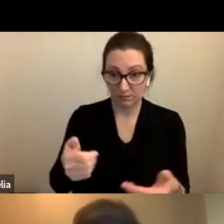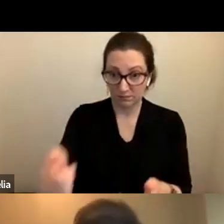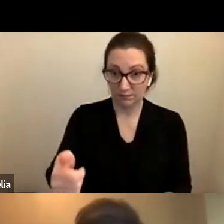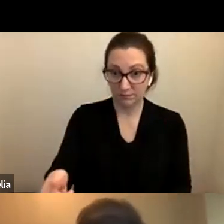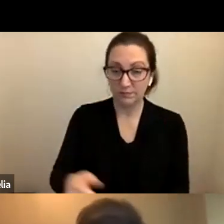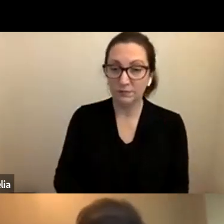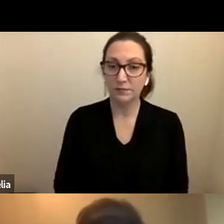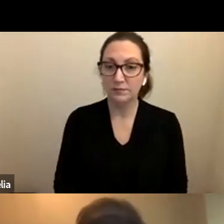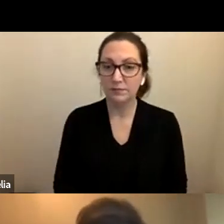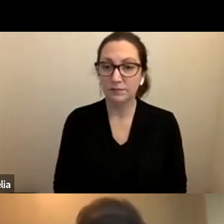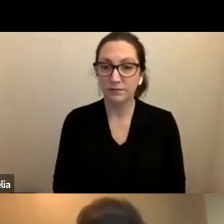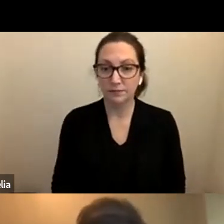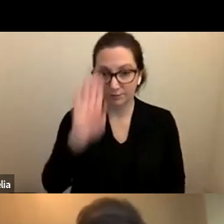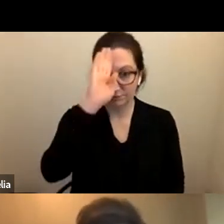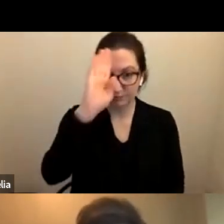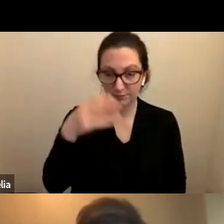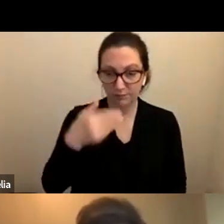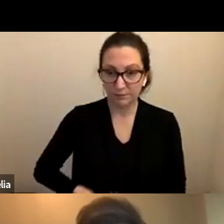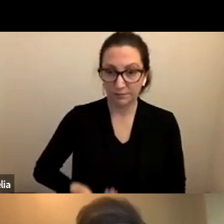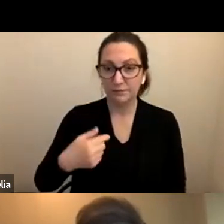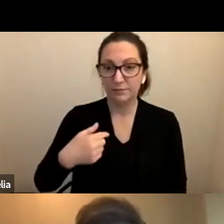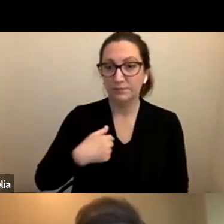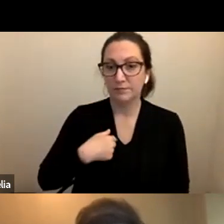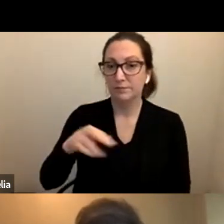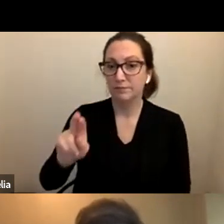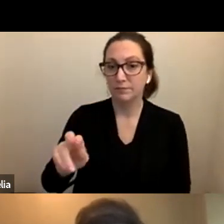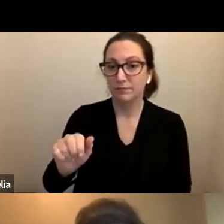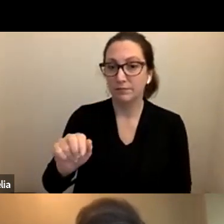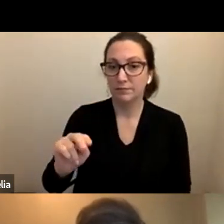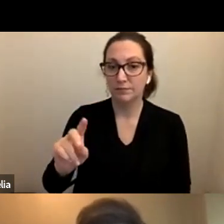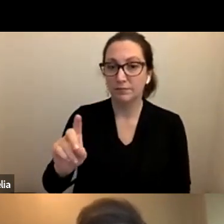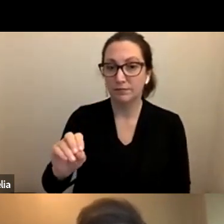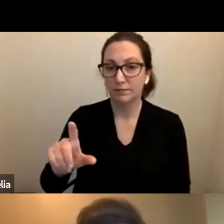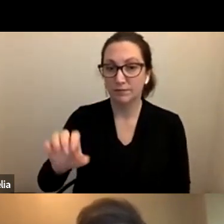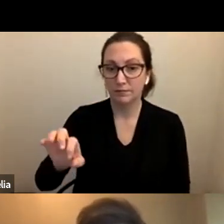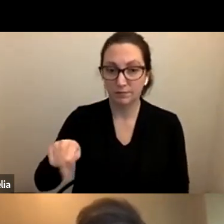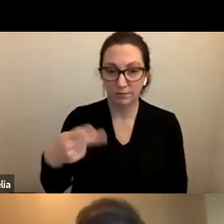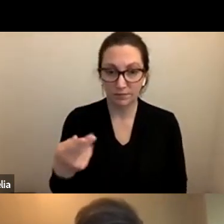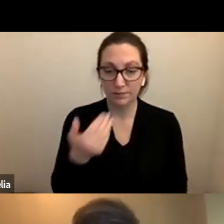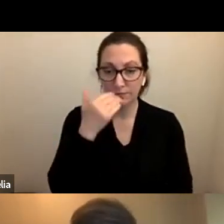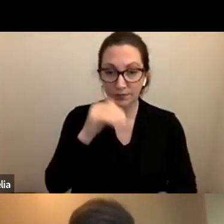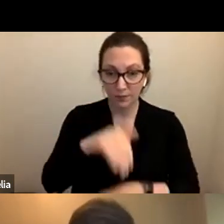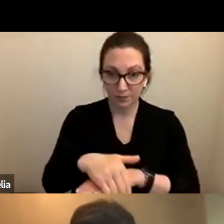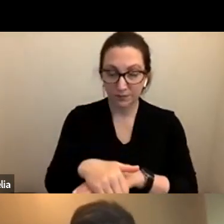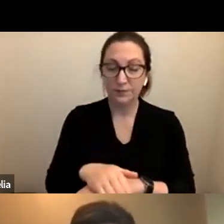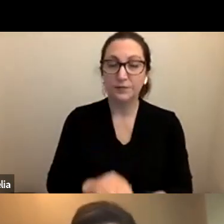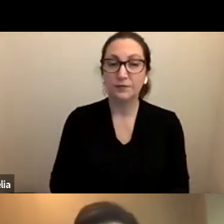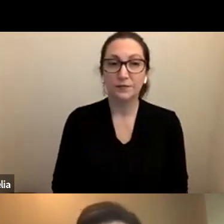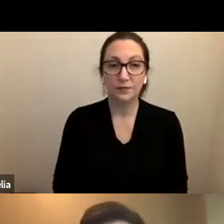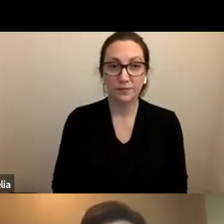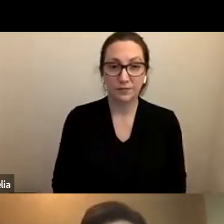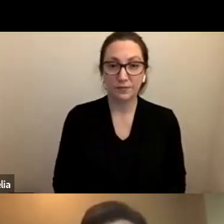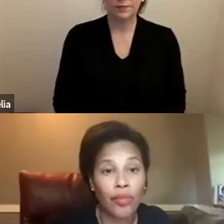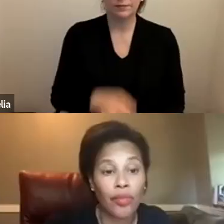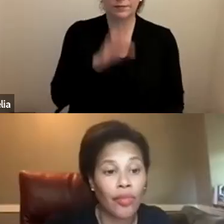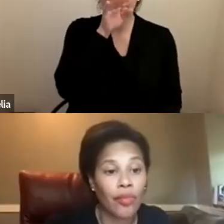yourself? Hello, good evening, Mr. Contampasis. Good evening, everybody in this panel. Muy buenas